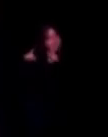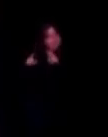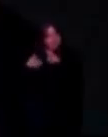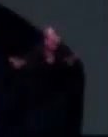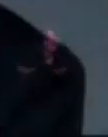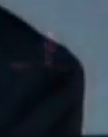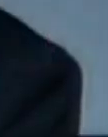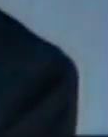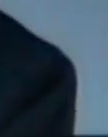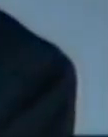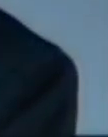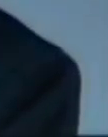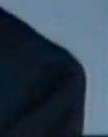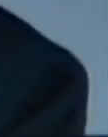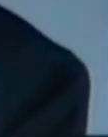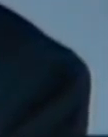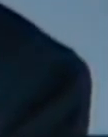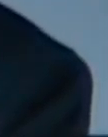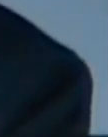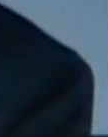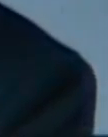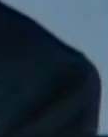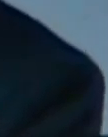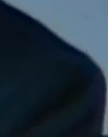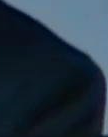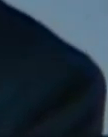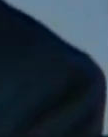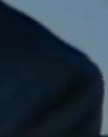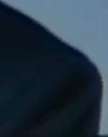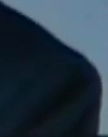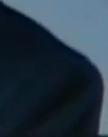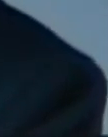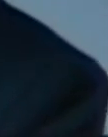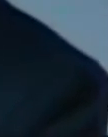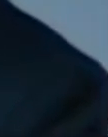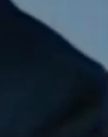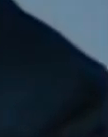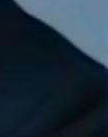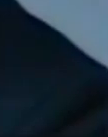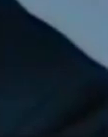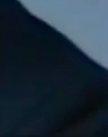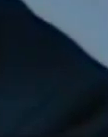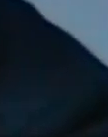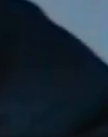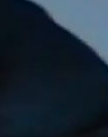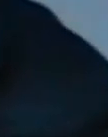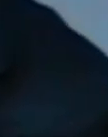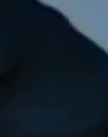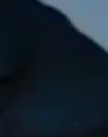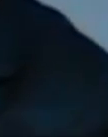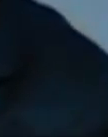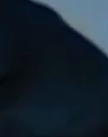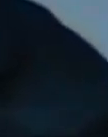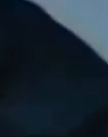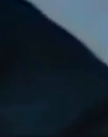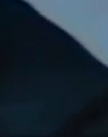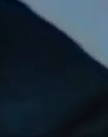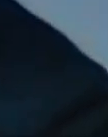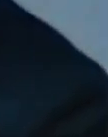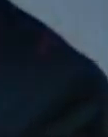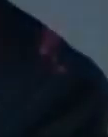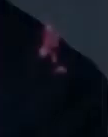que desde una perspectiva, como entiendo yo, que se plantea de la ética o de un modelo que tiene una parte importante de mojarse en la